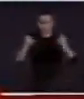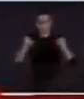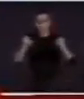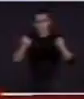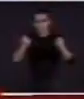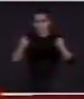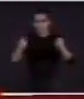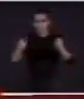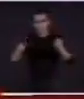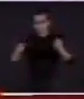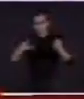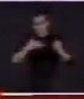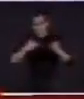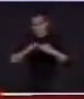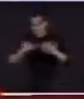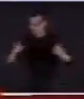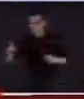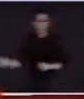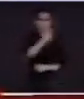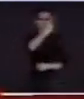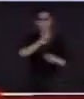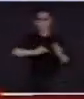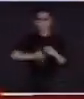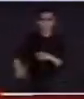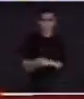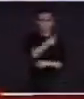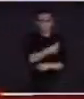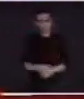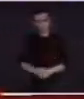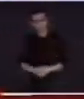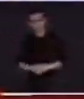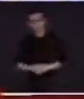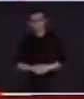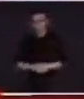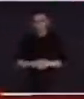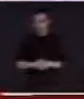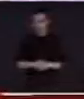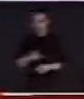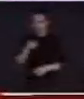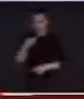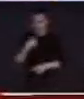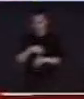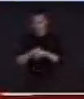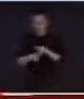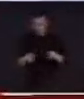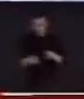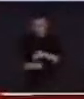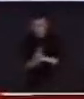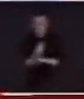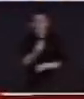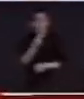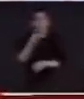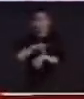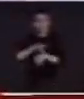agüita. El médico al nacer dijo, uff, si vuela una pardela, claro.